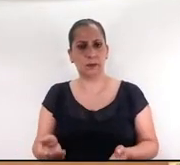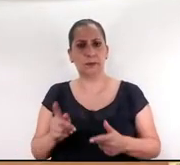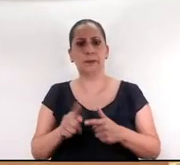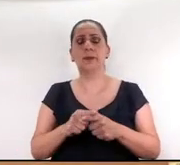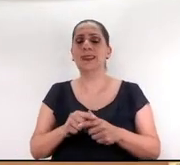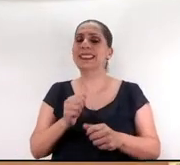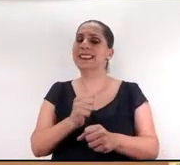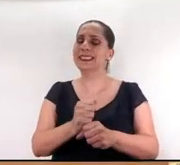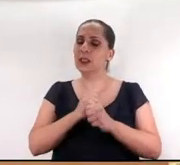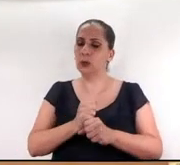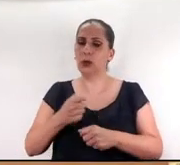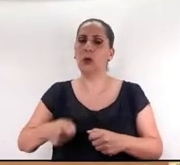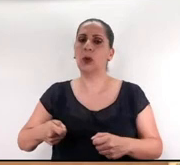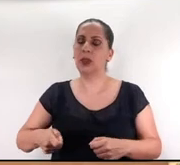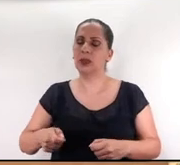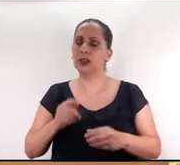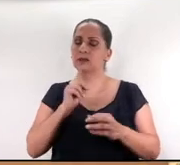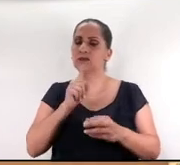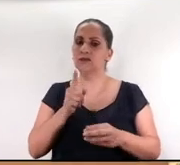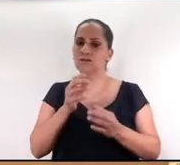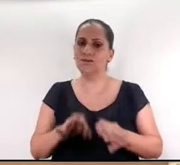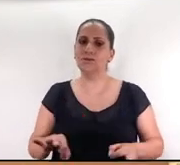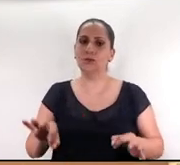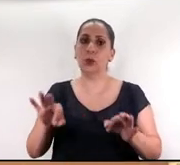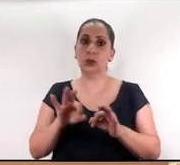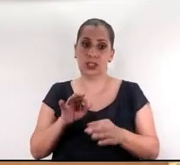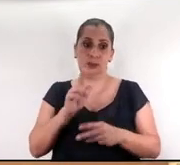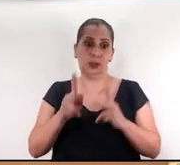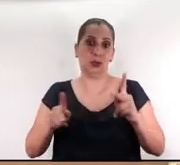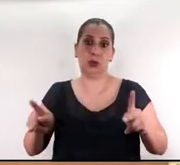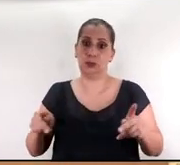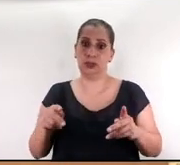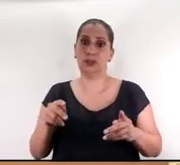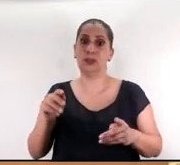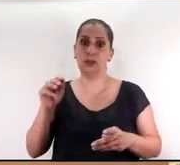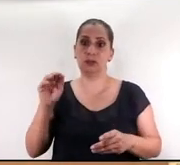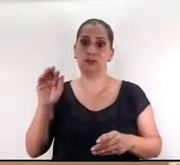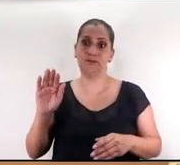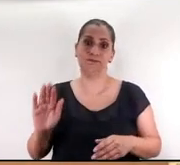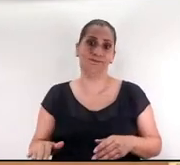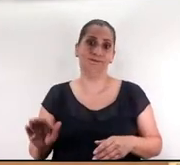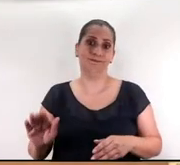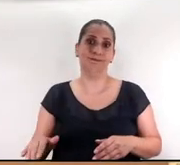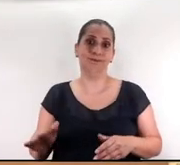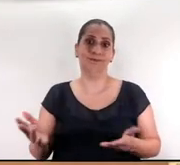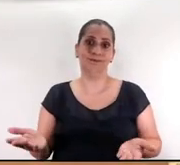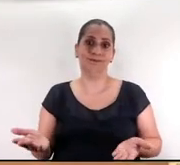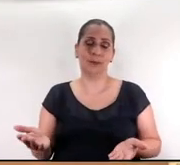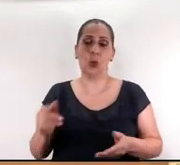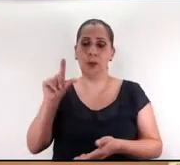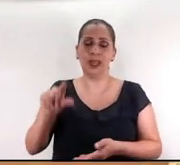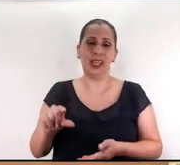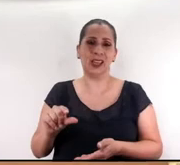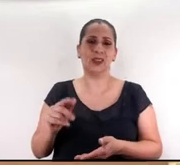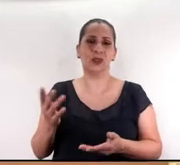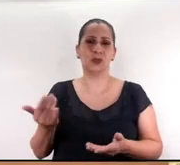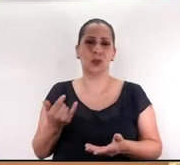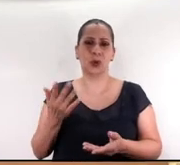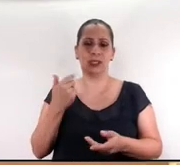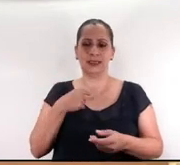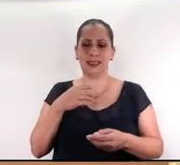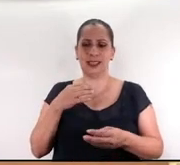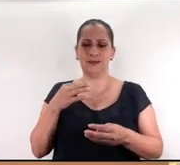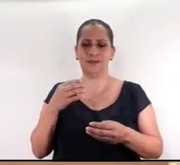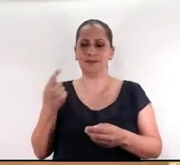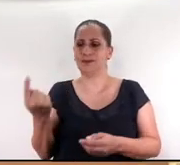seguridad jurídica es también importante y también para la gente más pequeña, para la gente que más lo necesita, que está aislada y que